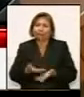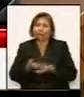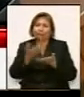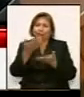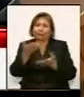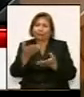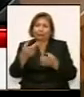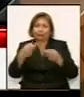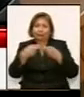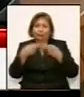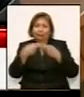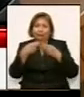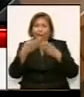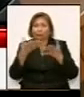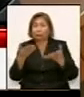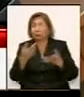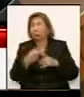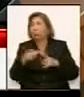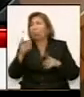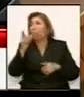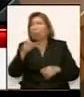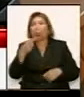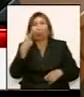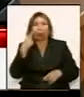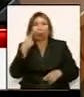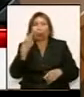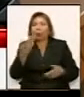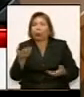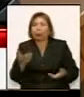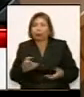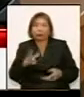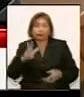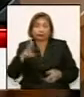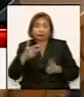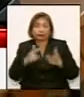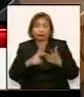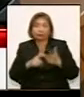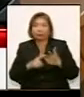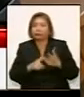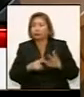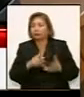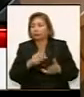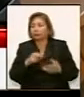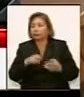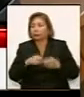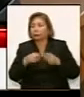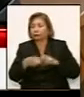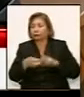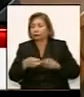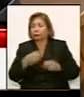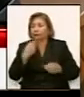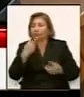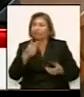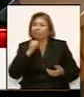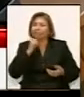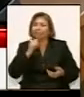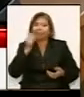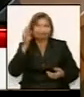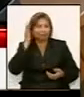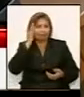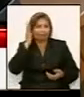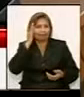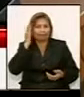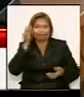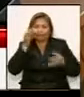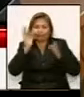internet por parte de desconocidos el tercer problema es que hay una falta de conocimiento cuáles son las rutas